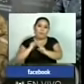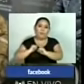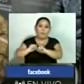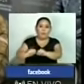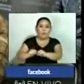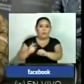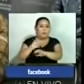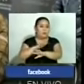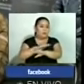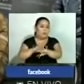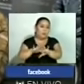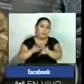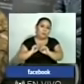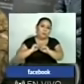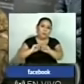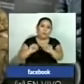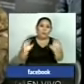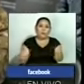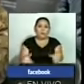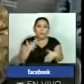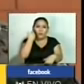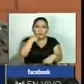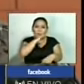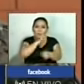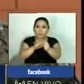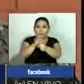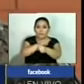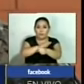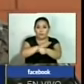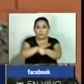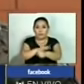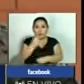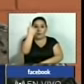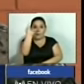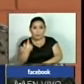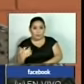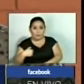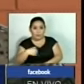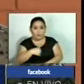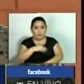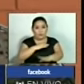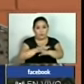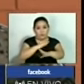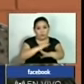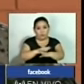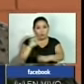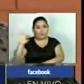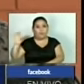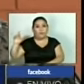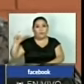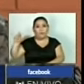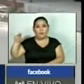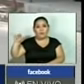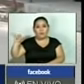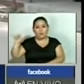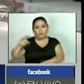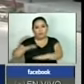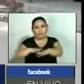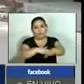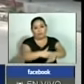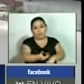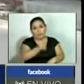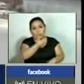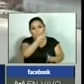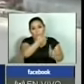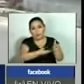en perder la vida a causa del COVID-19. El ministro de la Defensa, René Francis Merino Monroy, informó que el